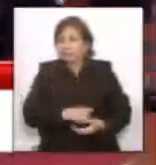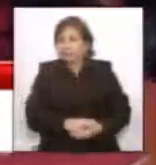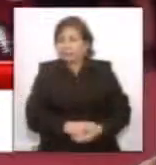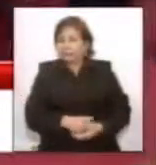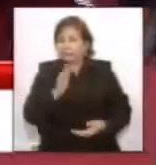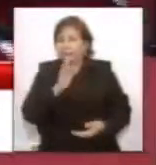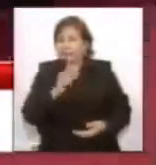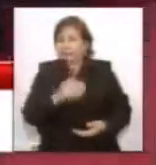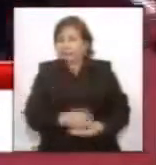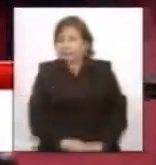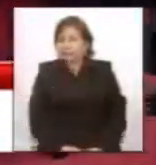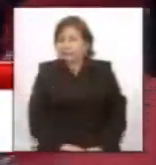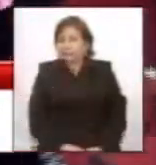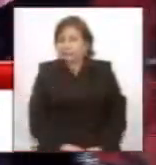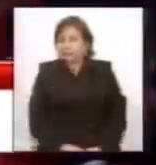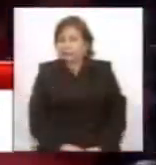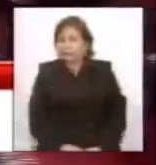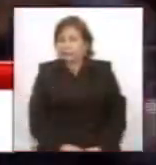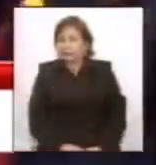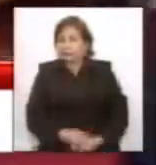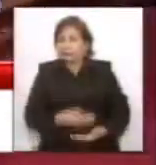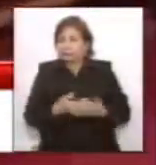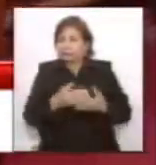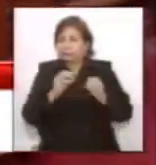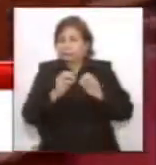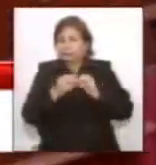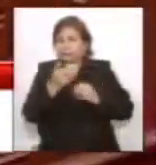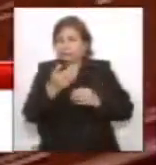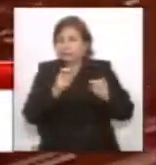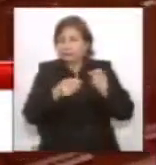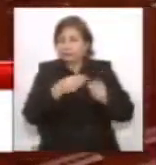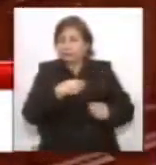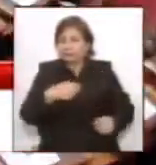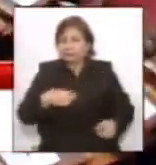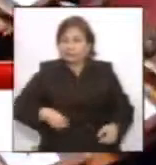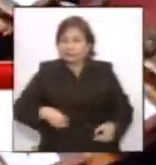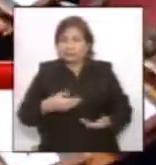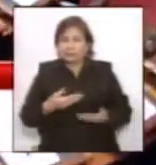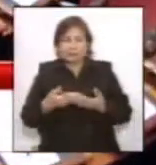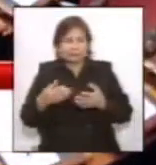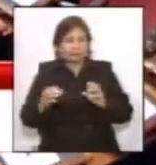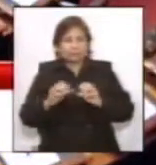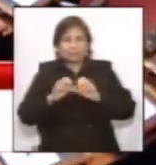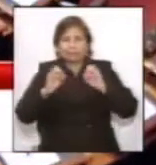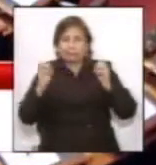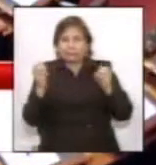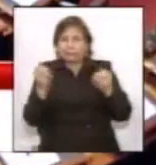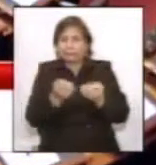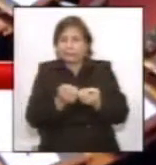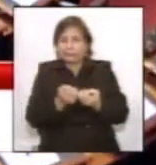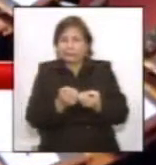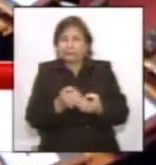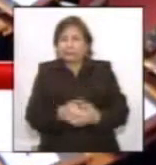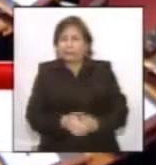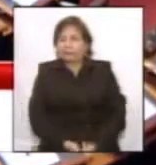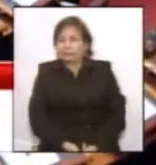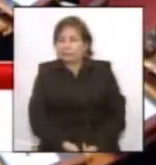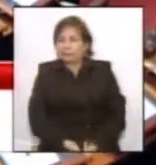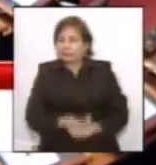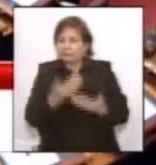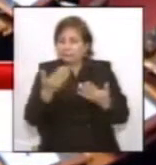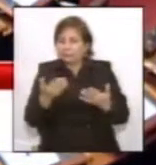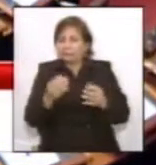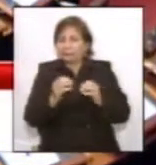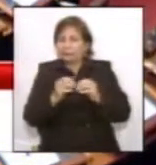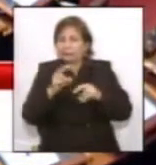que se despide del presidente del Congreso, de los vicepresidentes, se retira del hemiciclo principal. Ahora sí, toma su